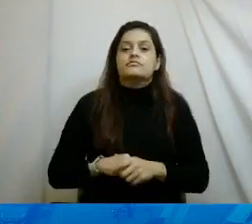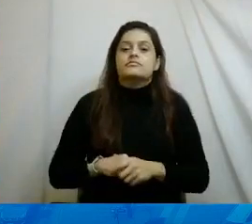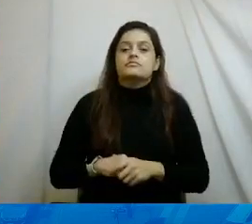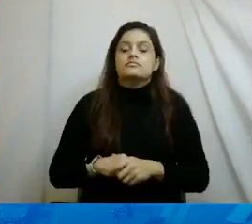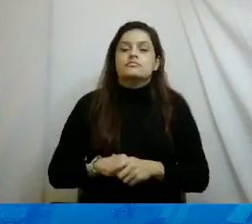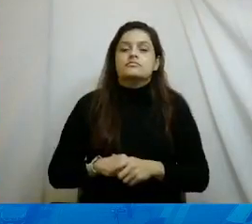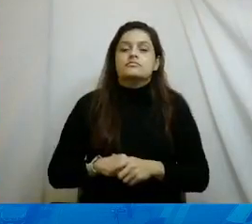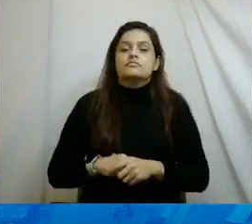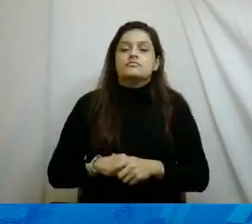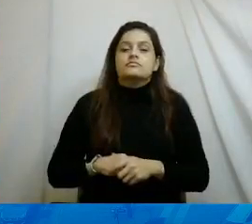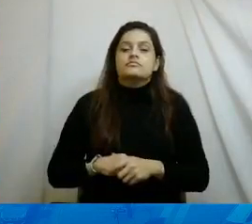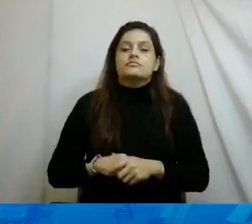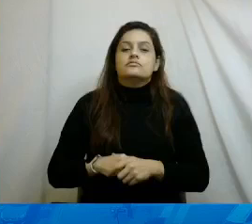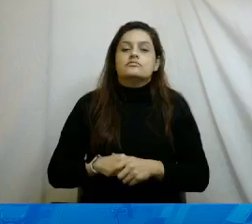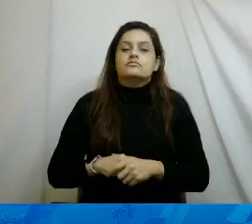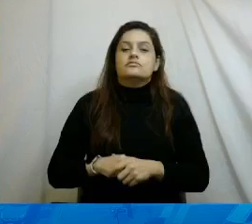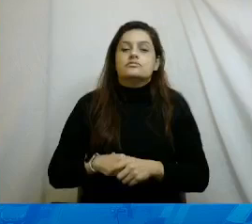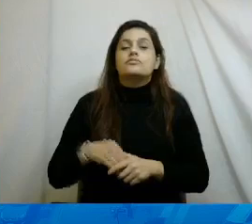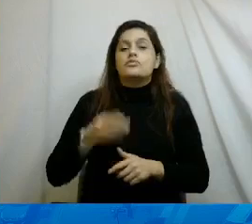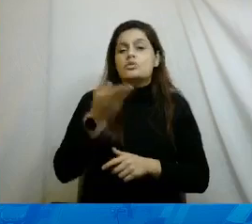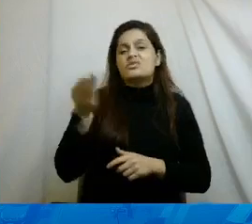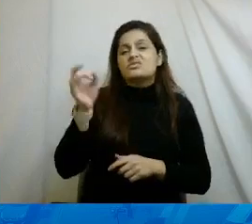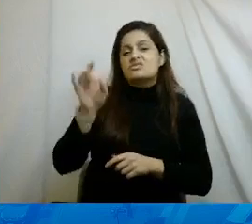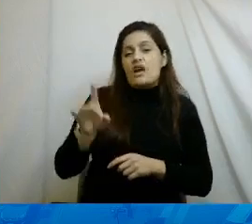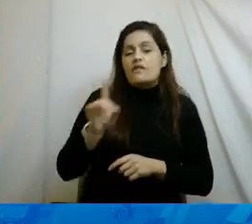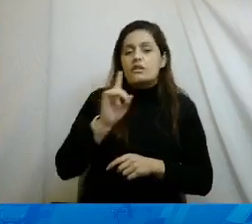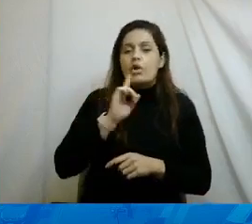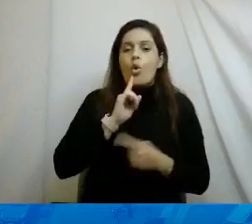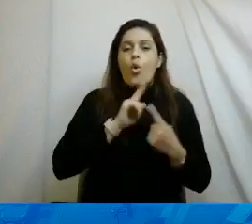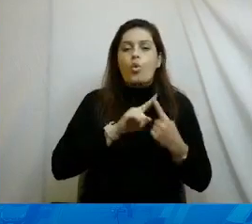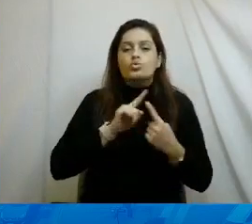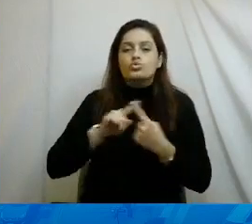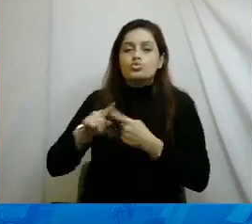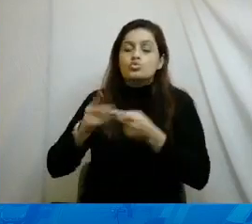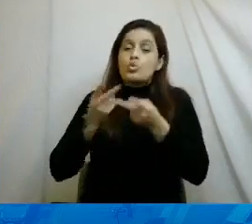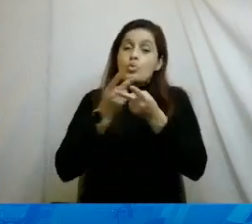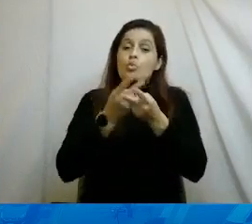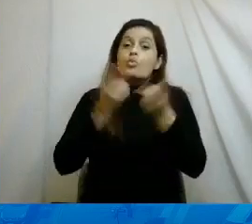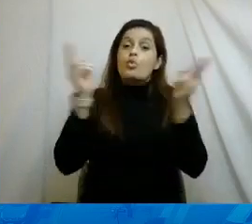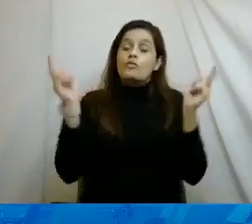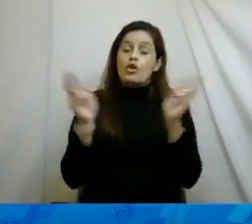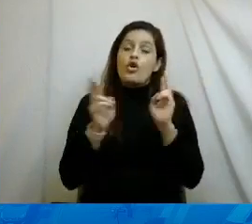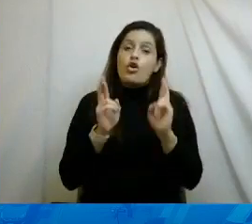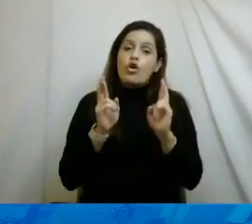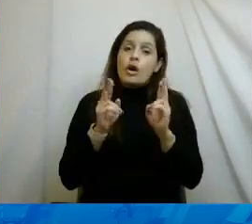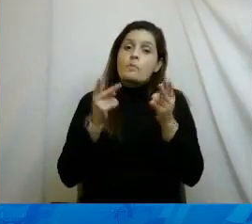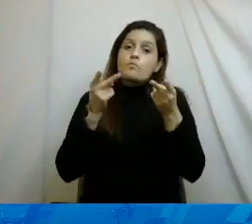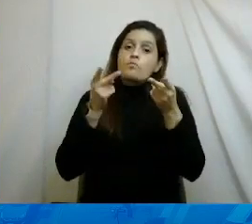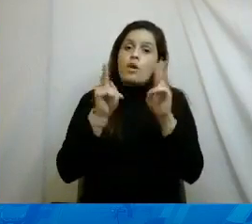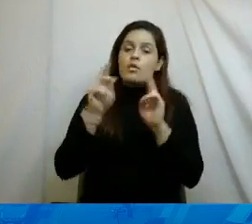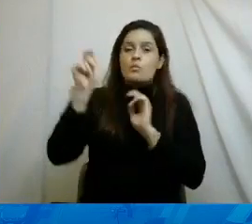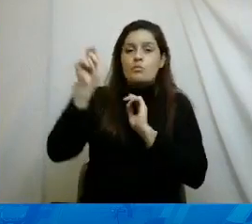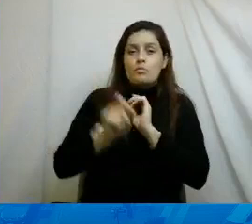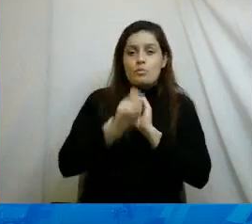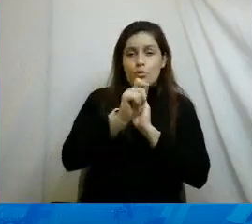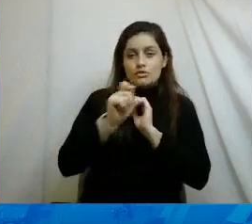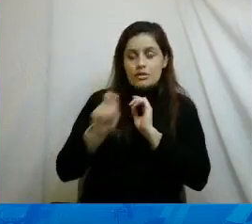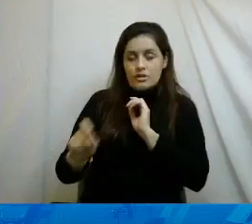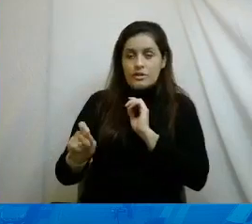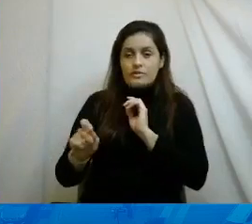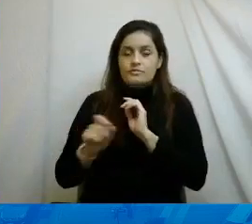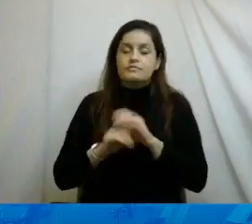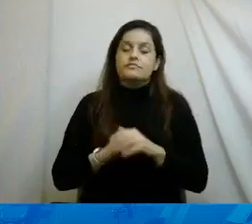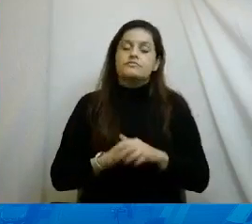saben que estamos en un proceso de concursos públicos, lo que eventualmente podría liberarnos parte de ese porcentaje y